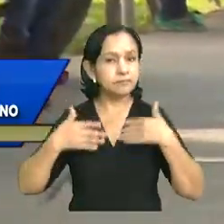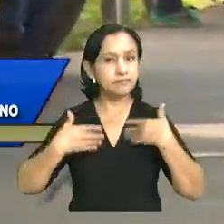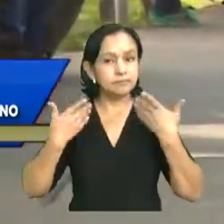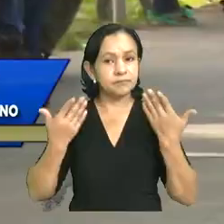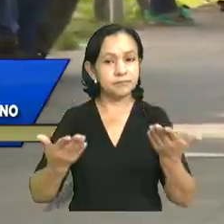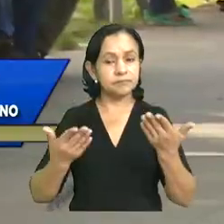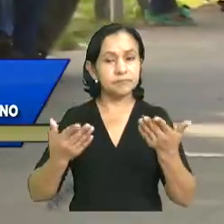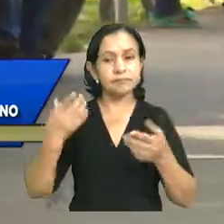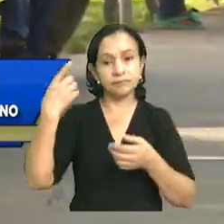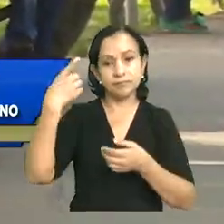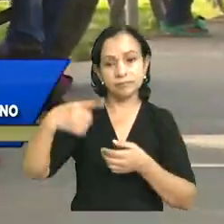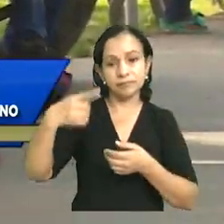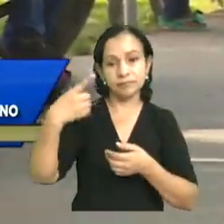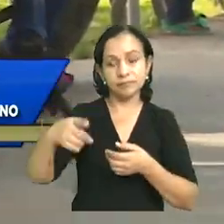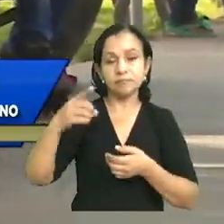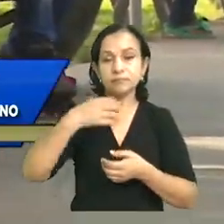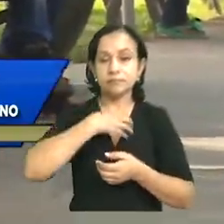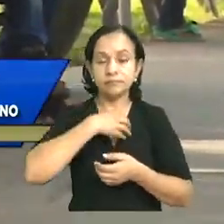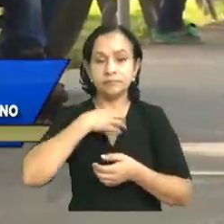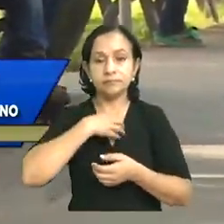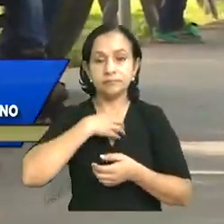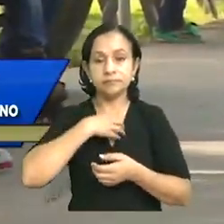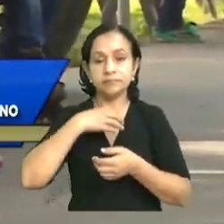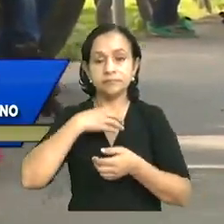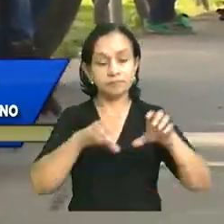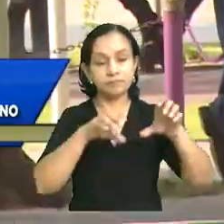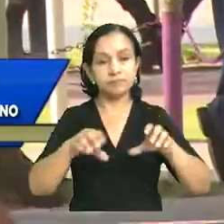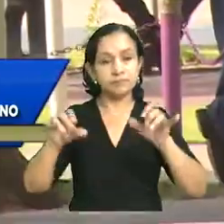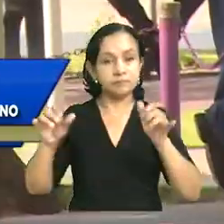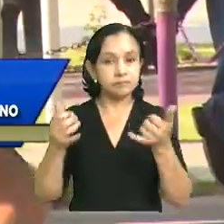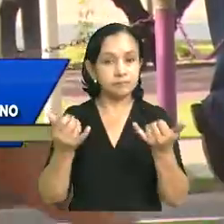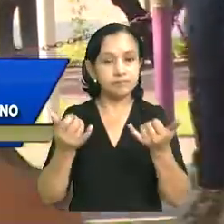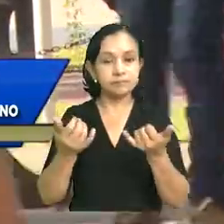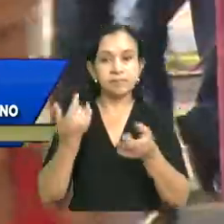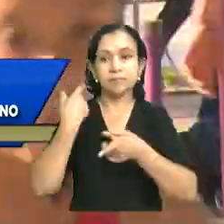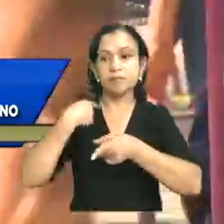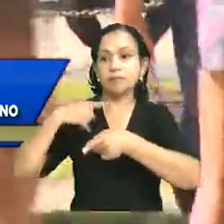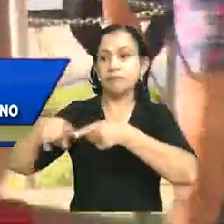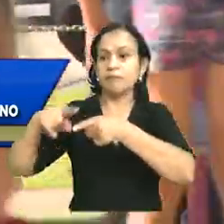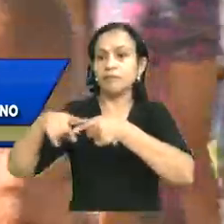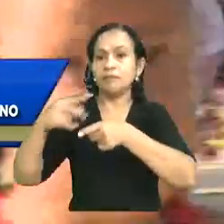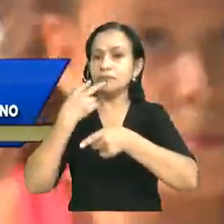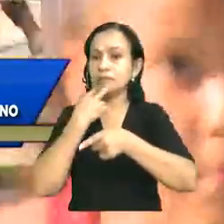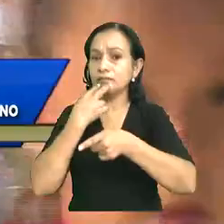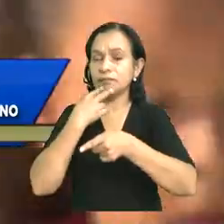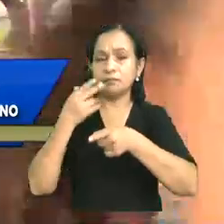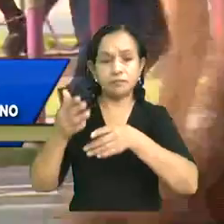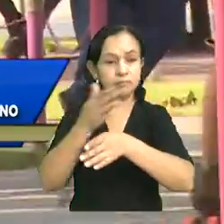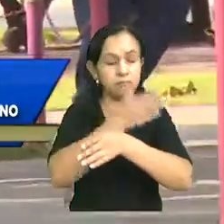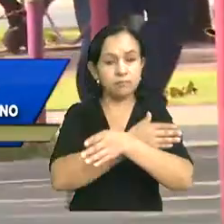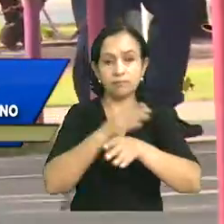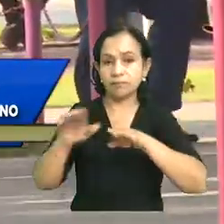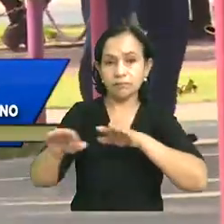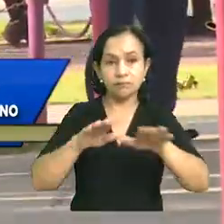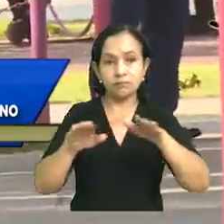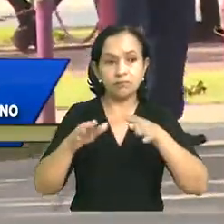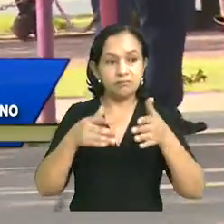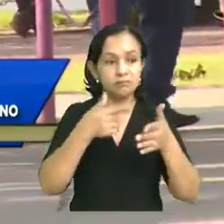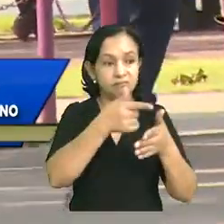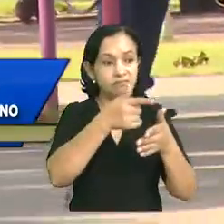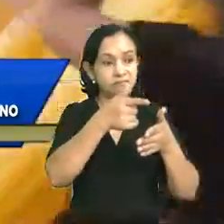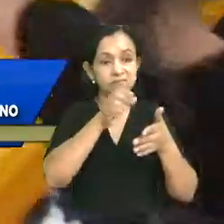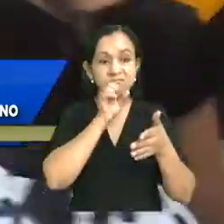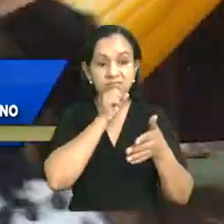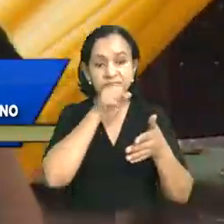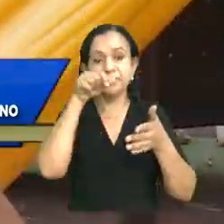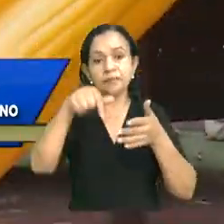esa restitución del derecho a recrearse sin tener que ir a pagar, porque antes no lo podían hacer, no iban. Pero hoy que